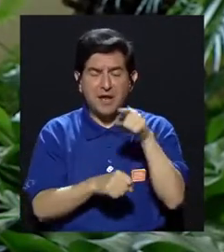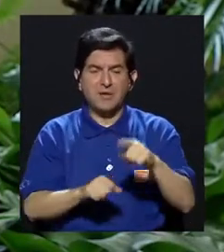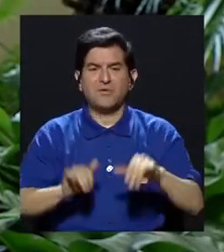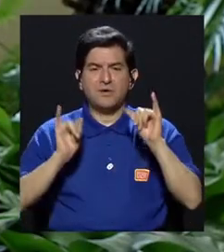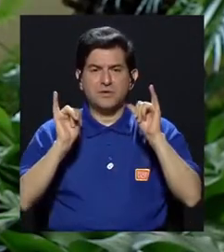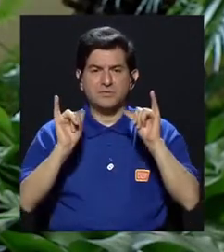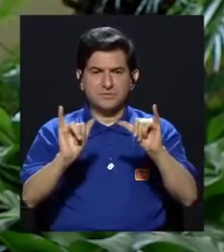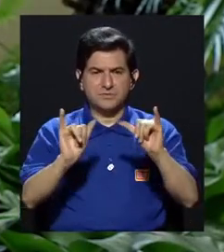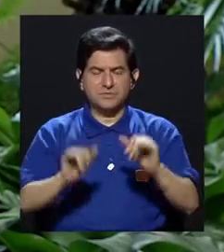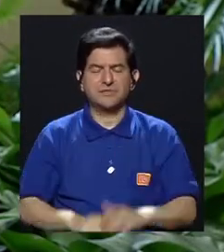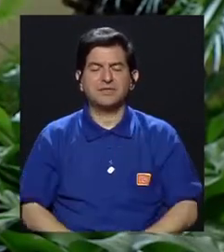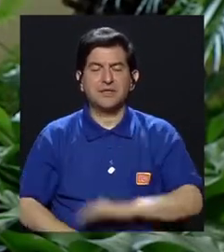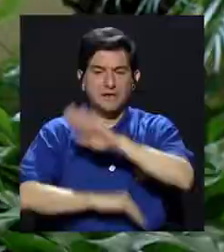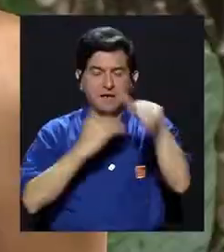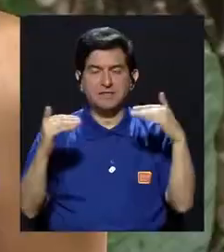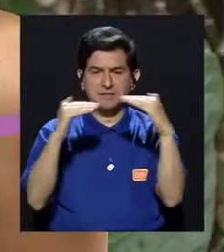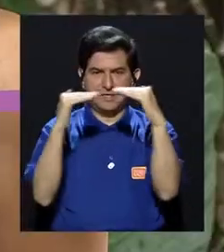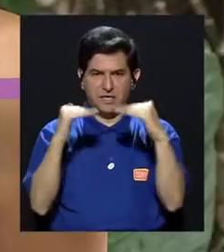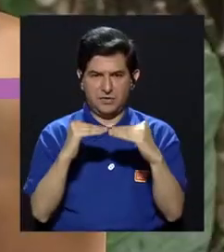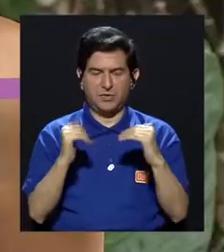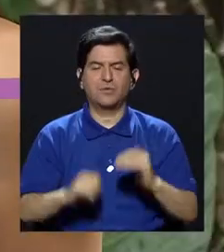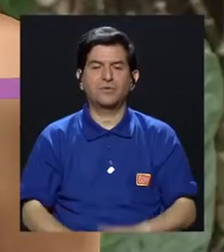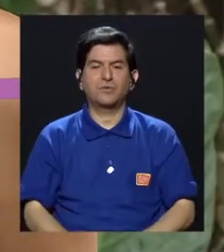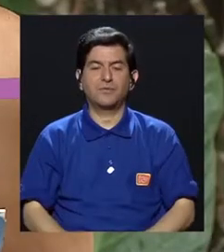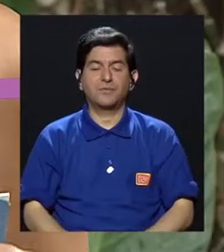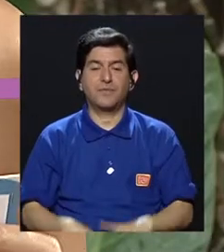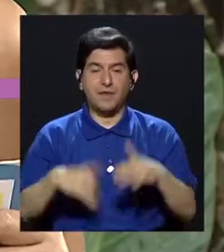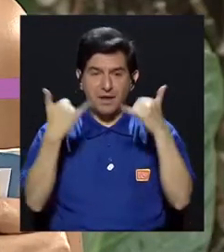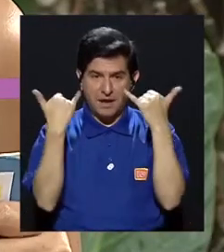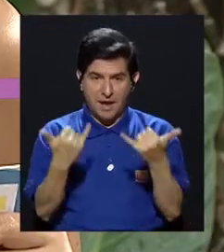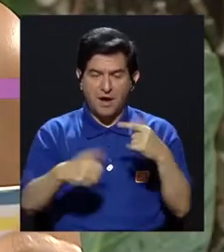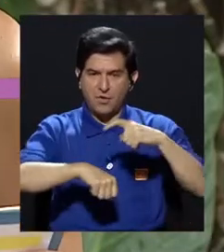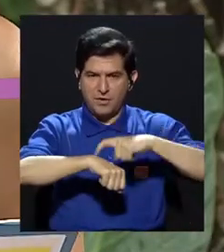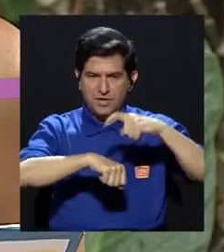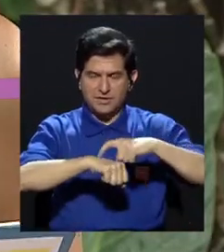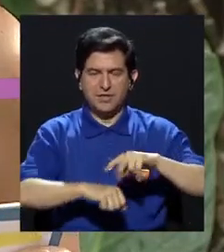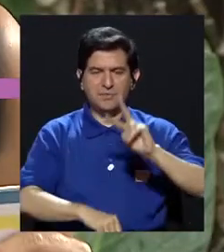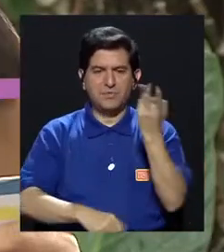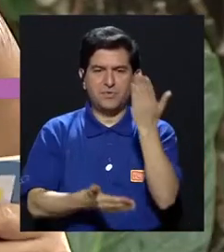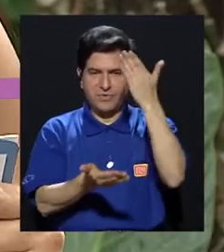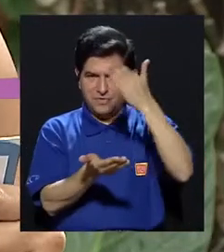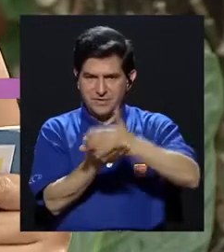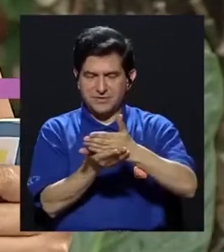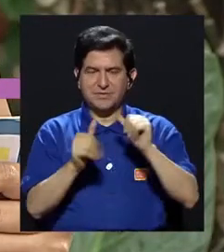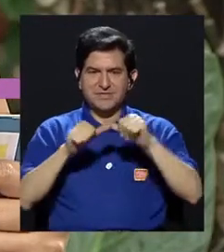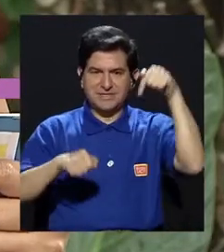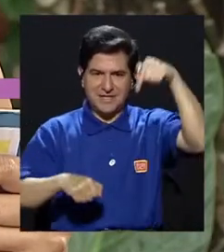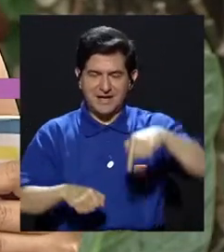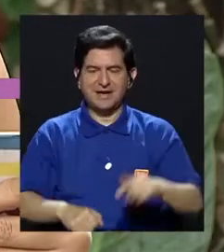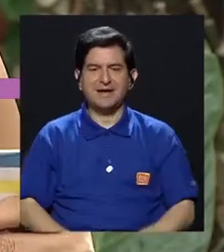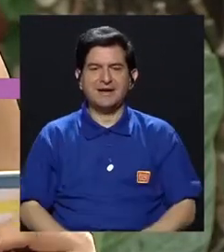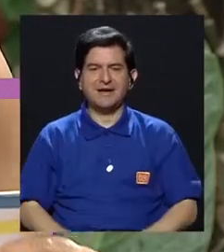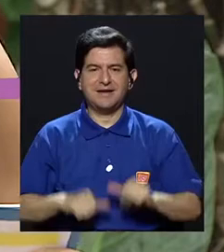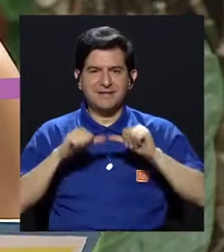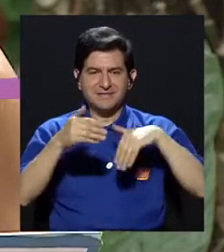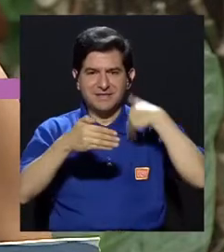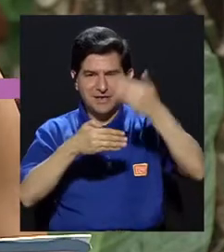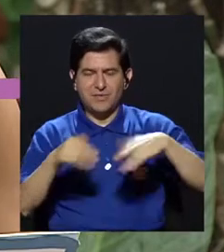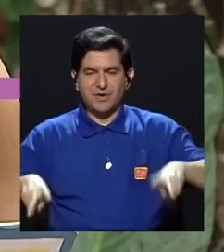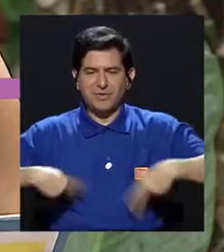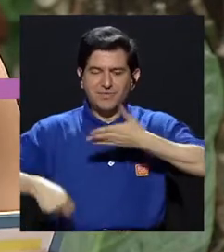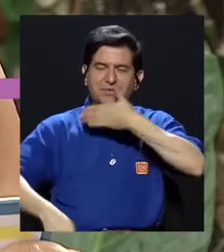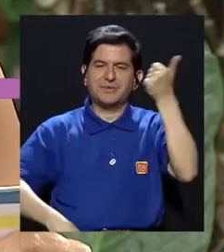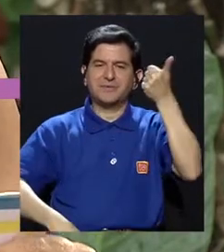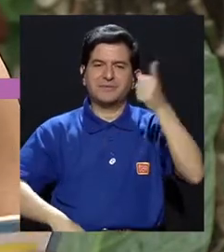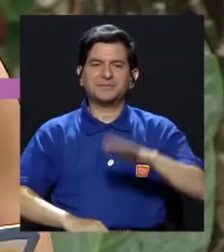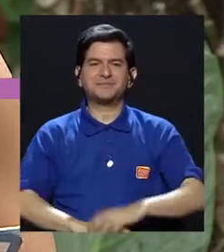está presente a todo nivel. Uh-huh. Don Álvaro, es momento de hacer una segunda pausa. Okay. Quédese con nosotros, ya regresamos con más de